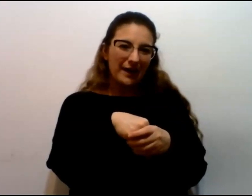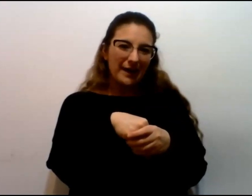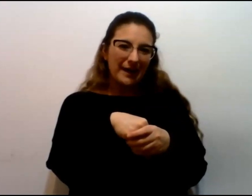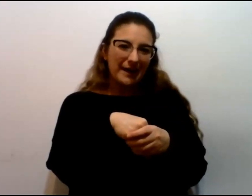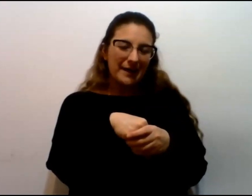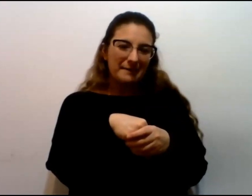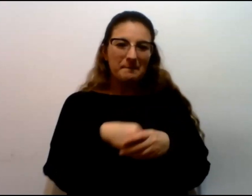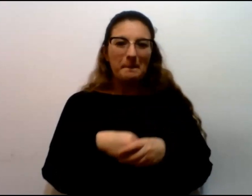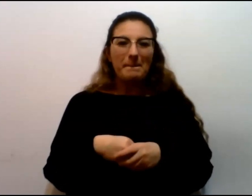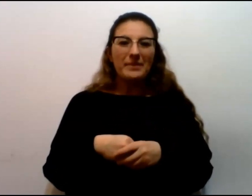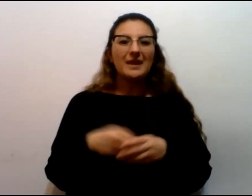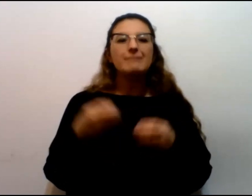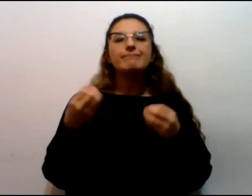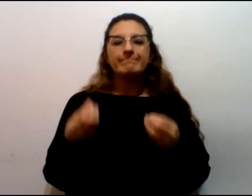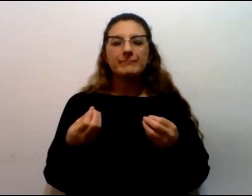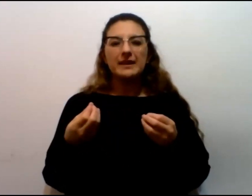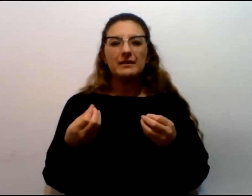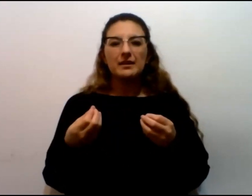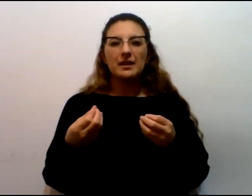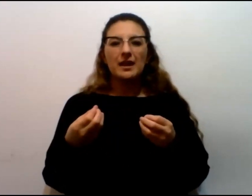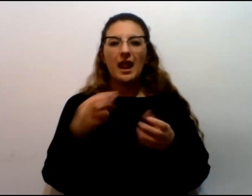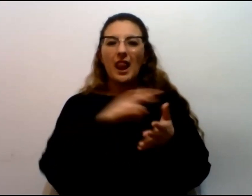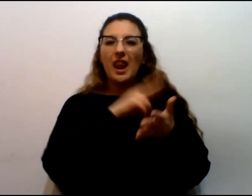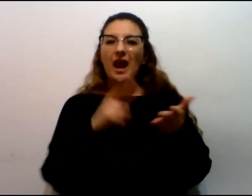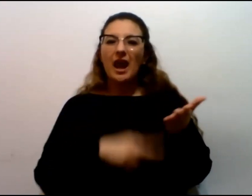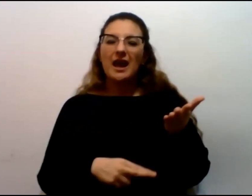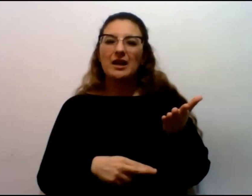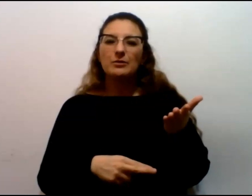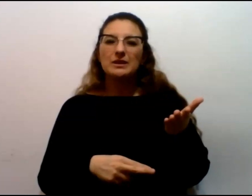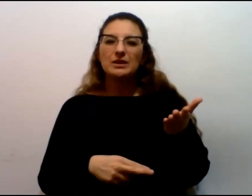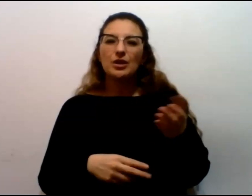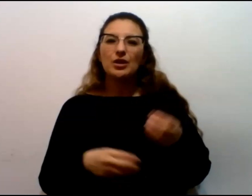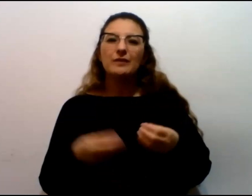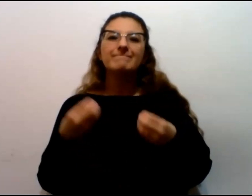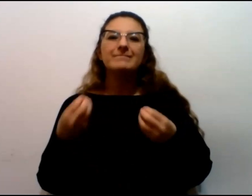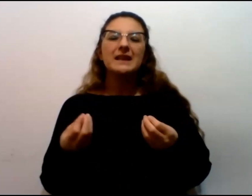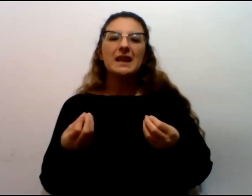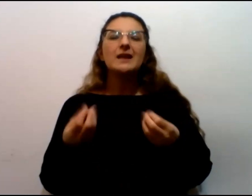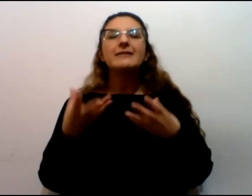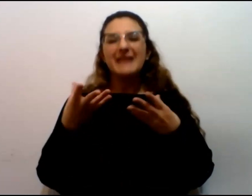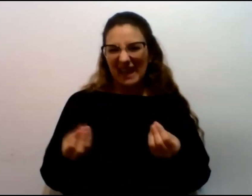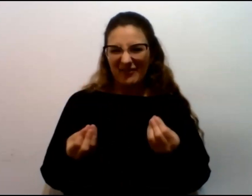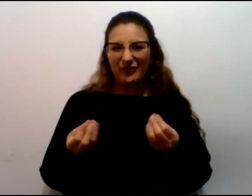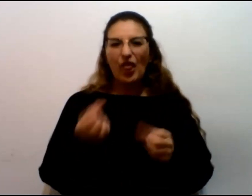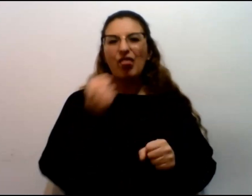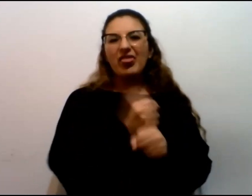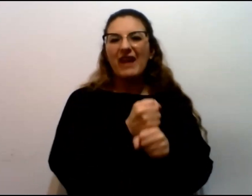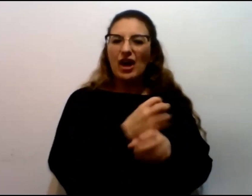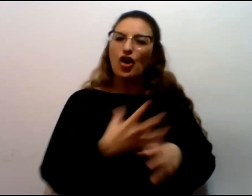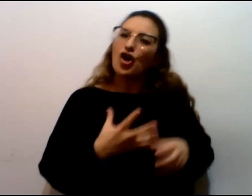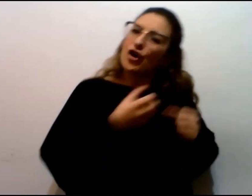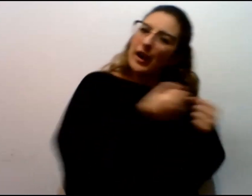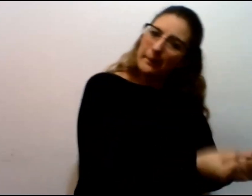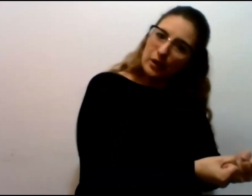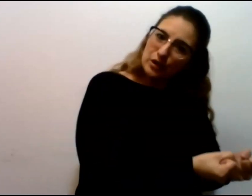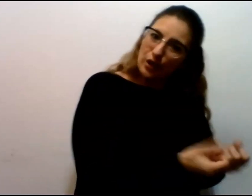cupo Lo que habla La convención Es de un trabajo Empleo con apoyo ¿No? En donde Ahí